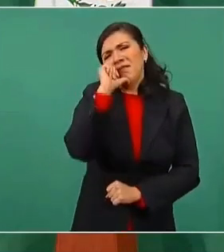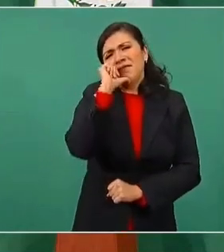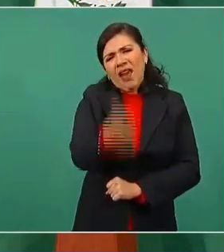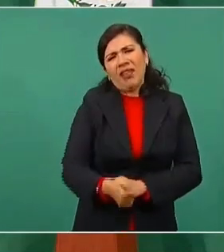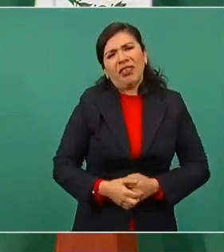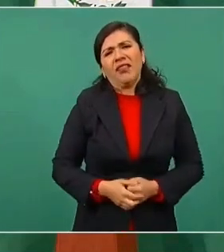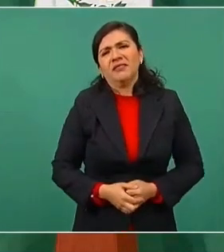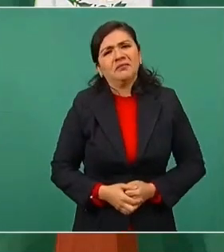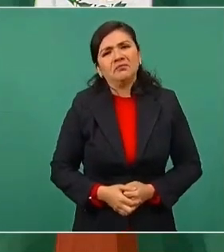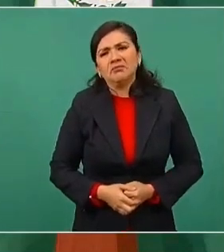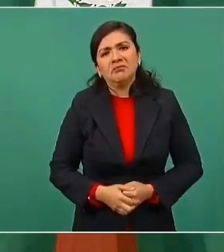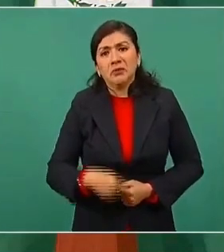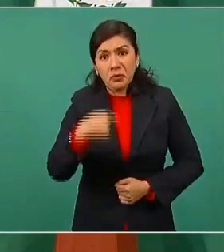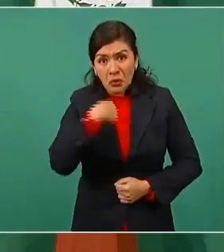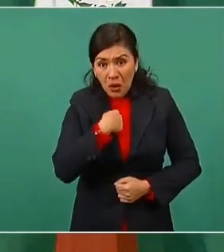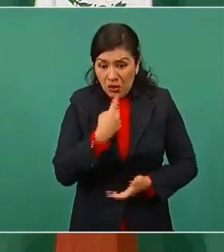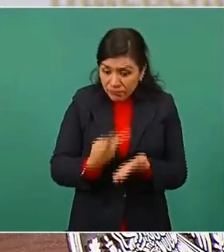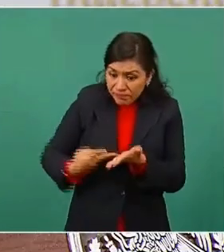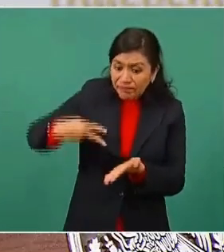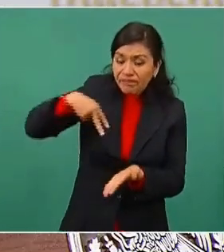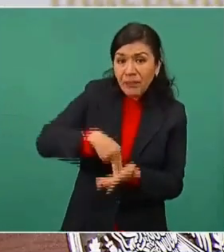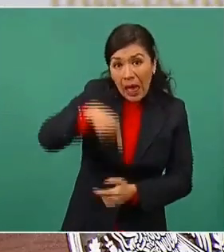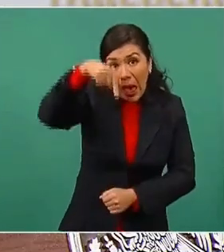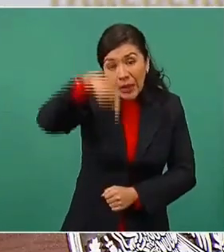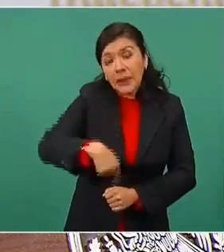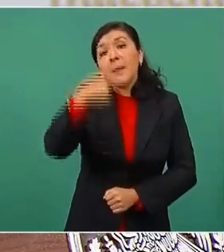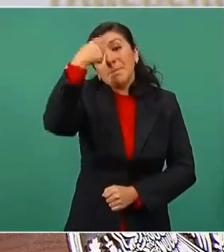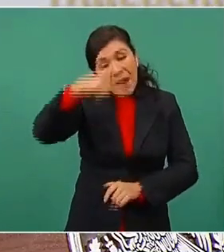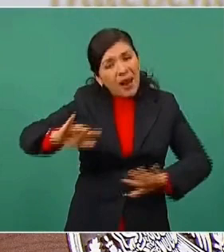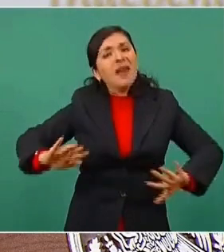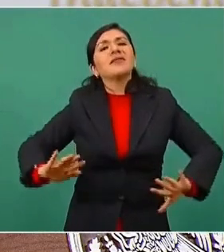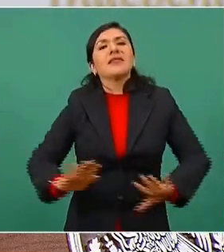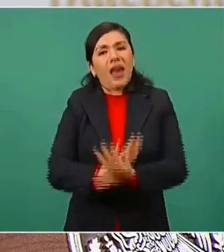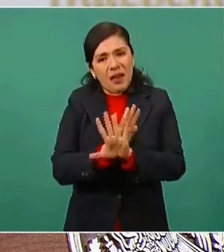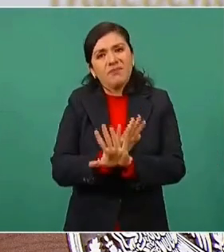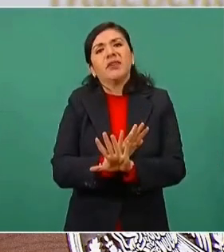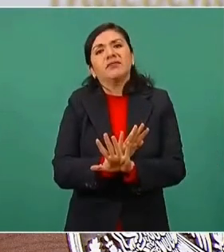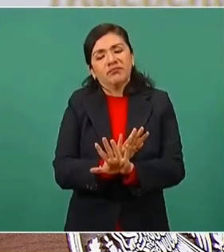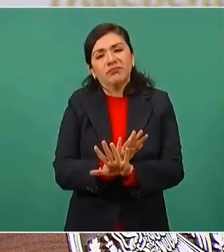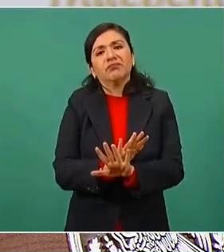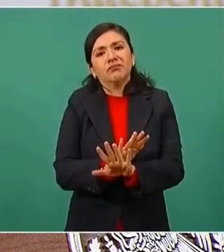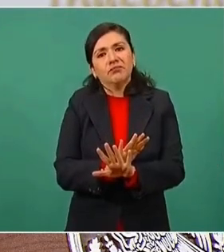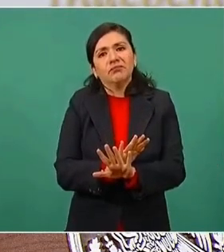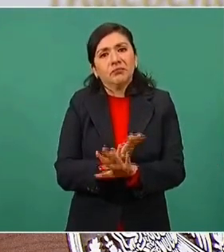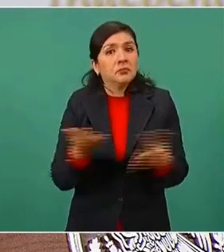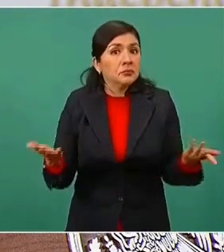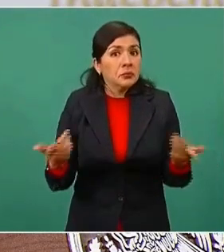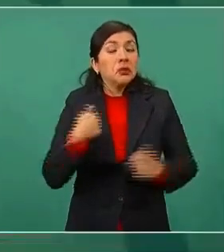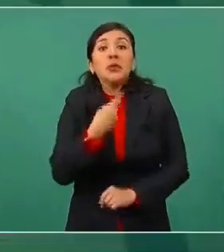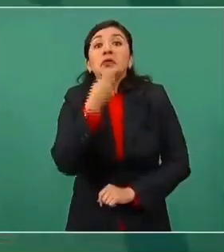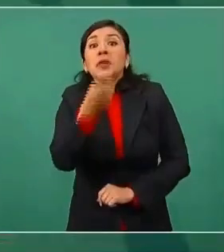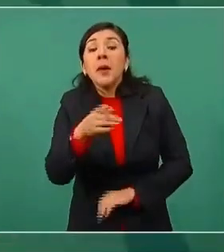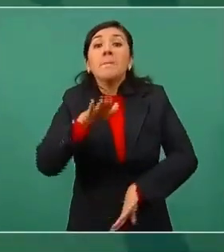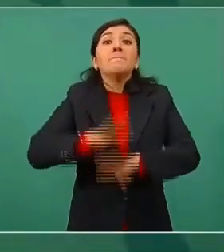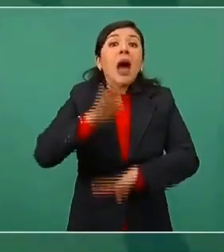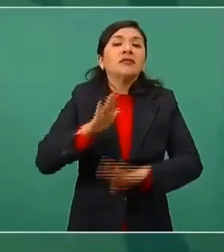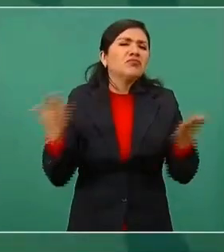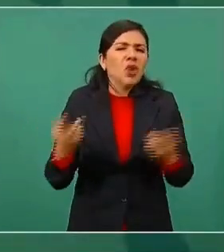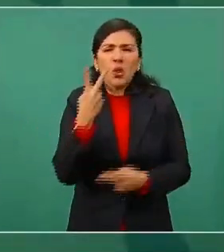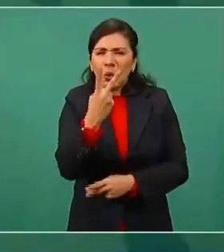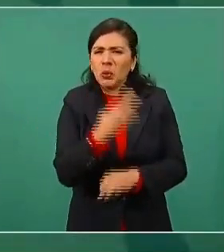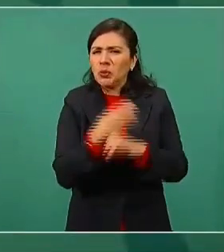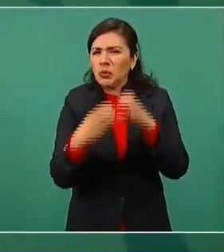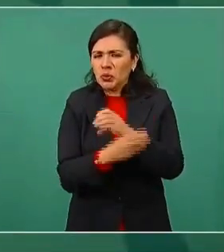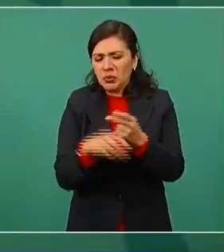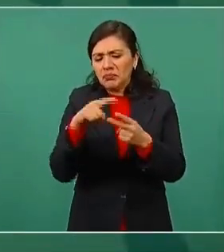aquí a transformar y lo único que podemos decir es, bueno, son dos